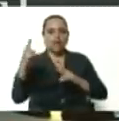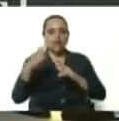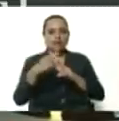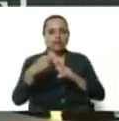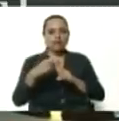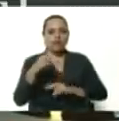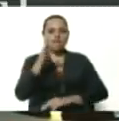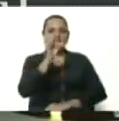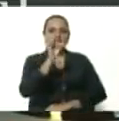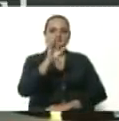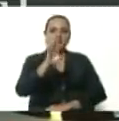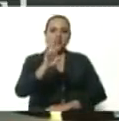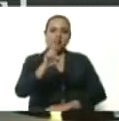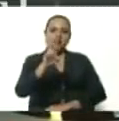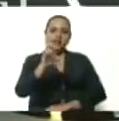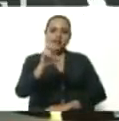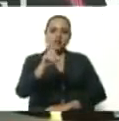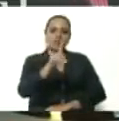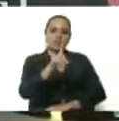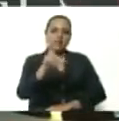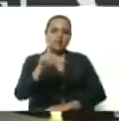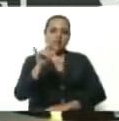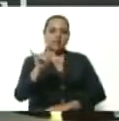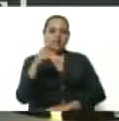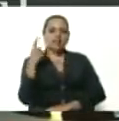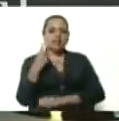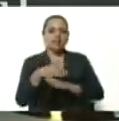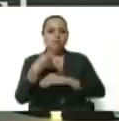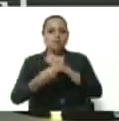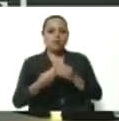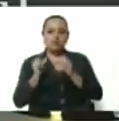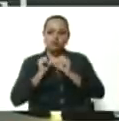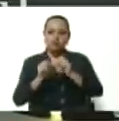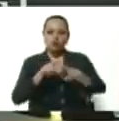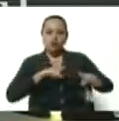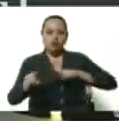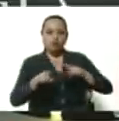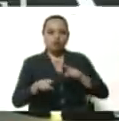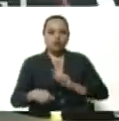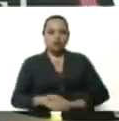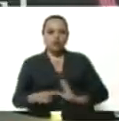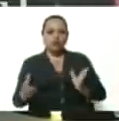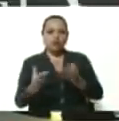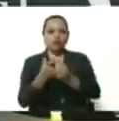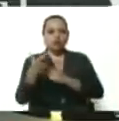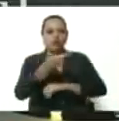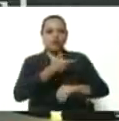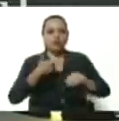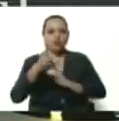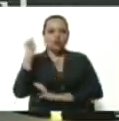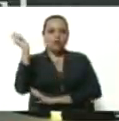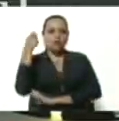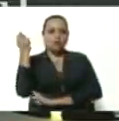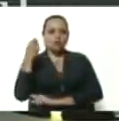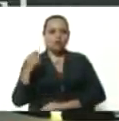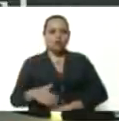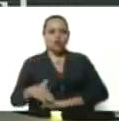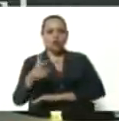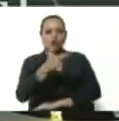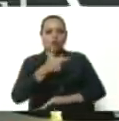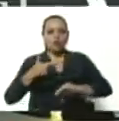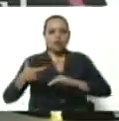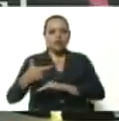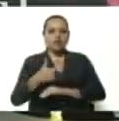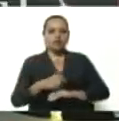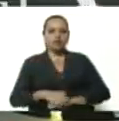Bernal. Hay que continuar las exitosas coordinaciones con el gobernador Carrizales en Apure, con el gobernador Justo